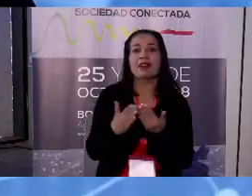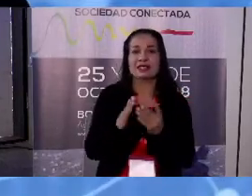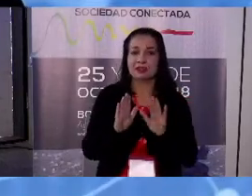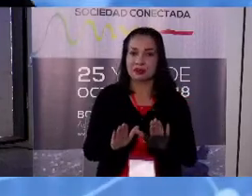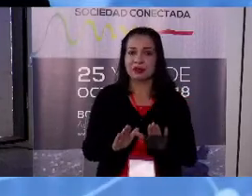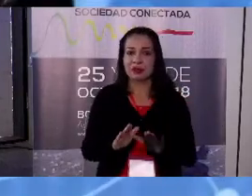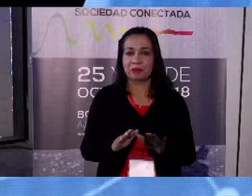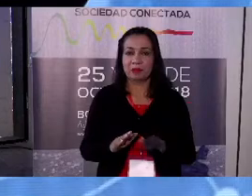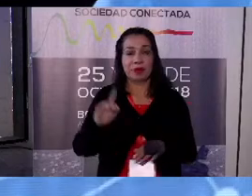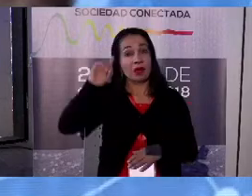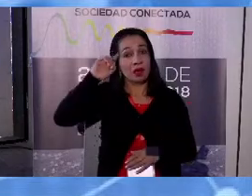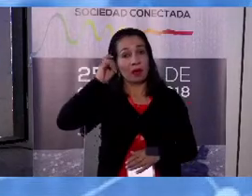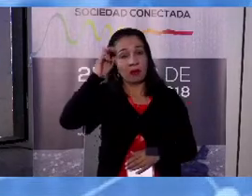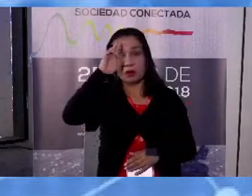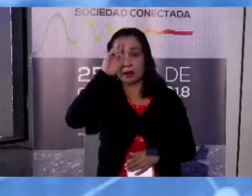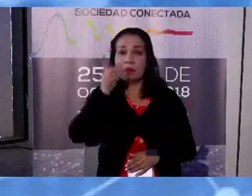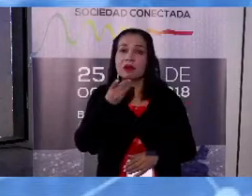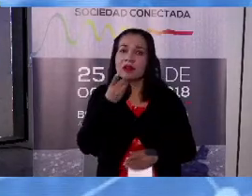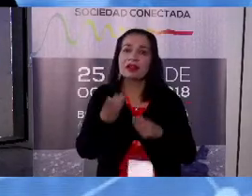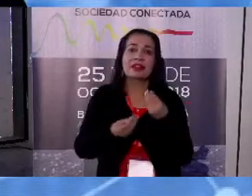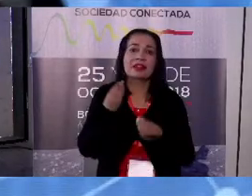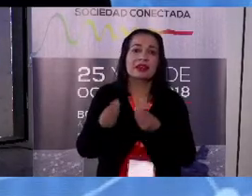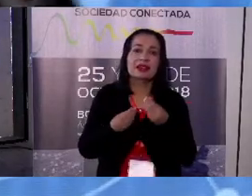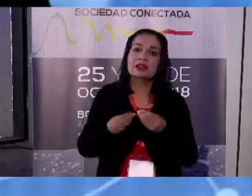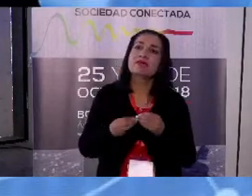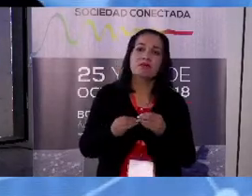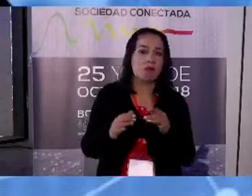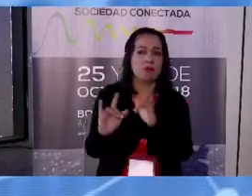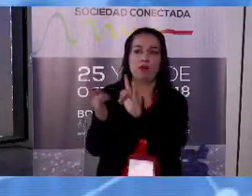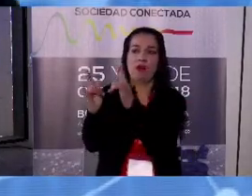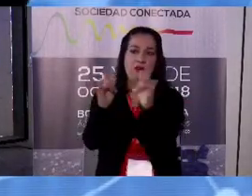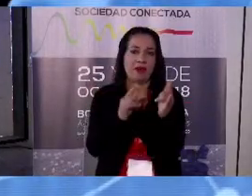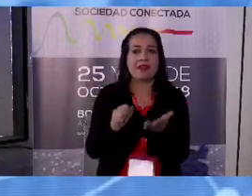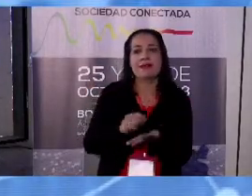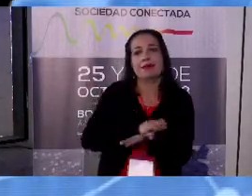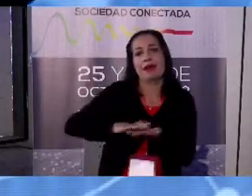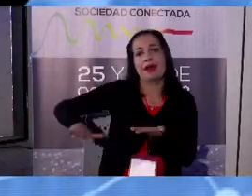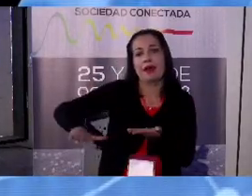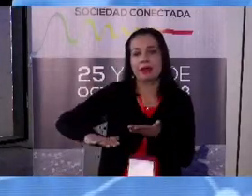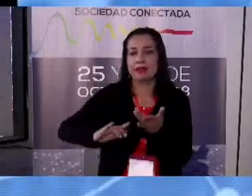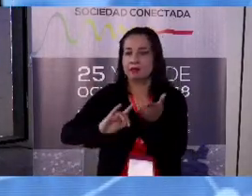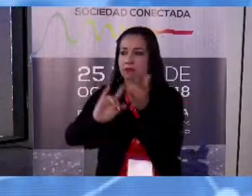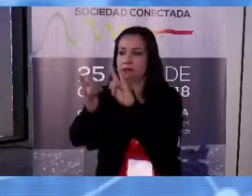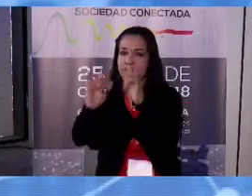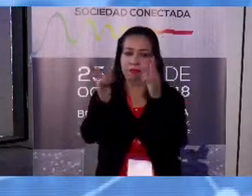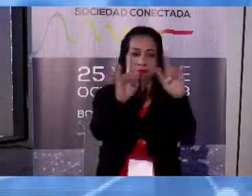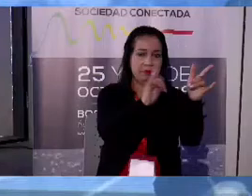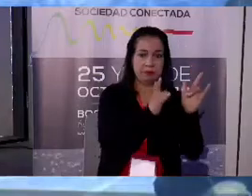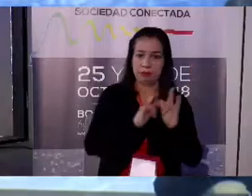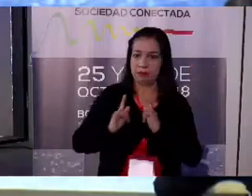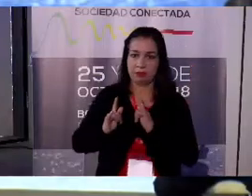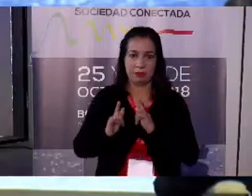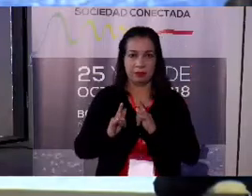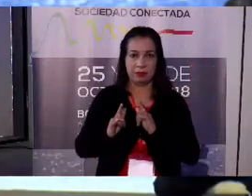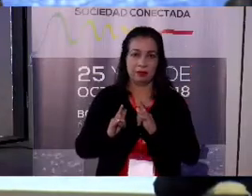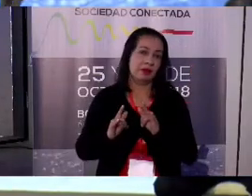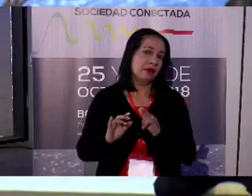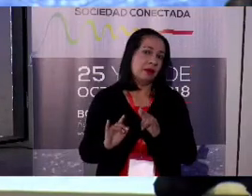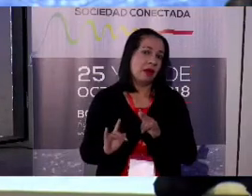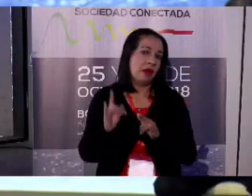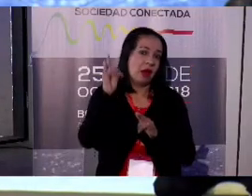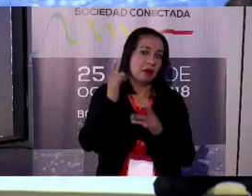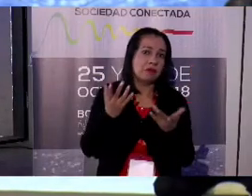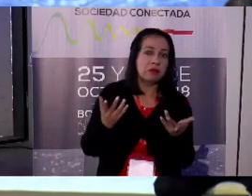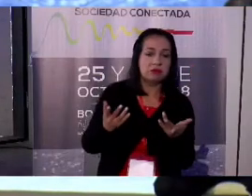quiere sembrar a República Dominicana de puntos WiFi gratis usted una operadora va a pedir un un un